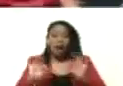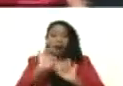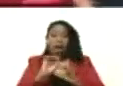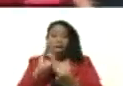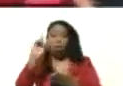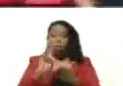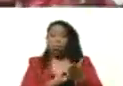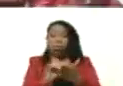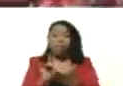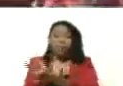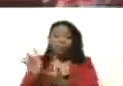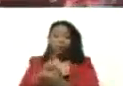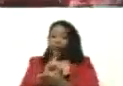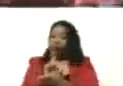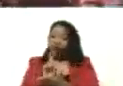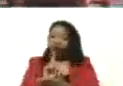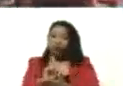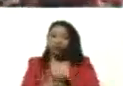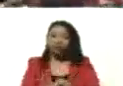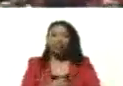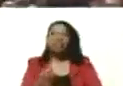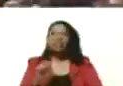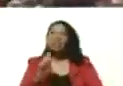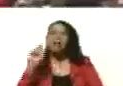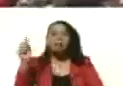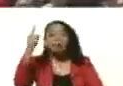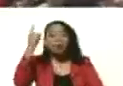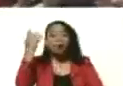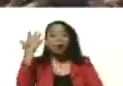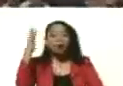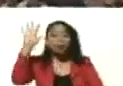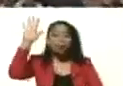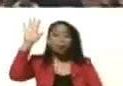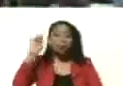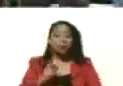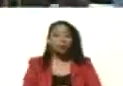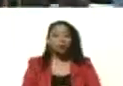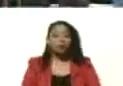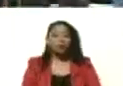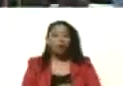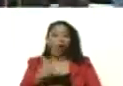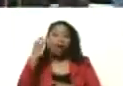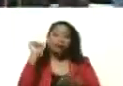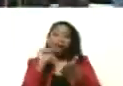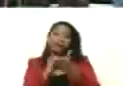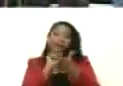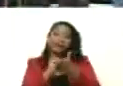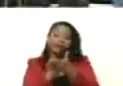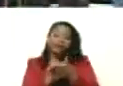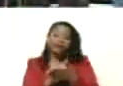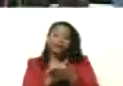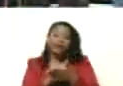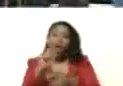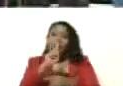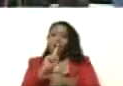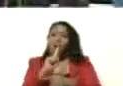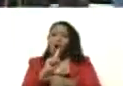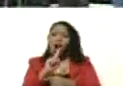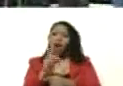¿verdad? ¿Y quiénes son los primeros que levantan la mano? Hay que tocarle la puerta.